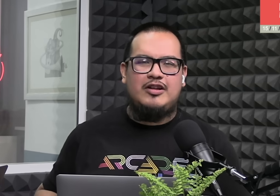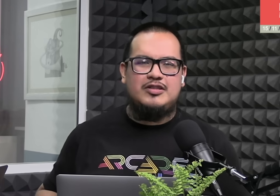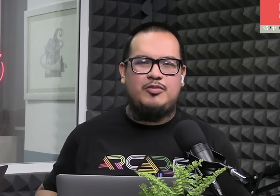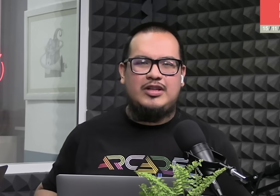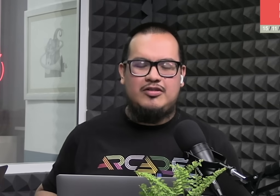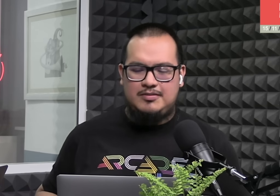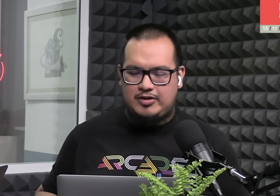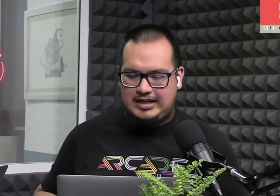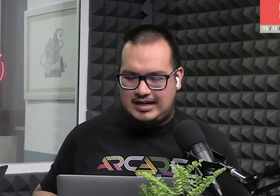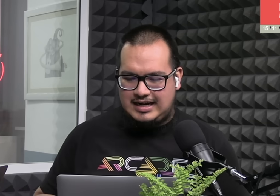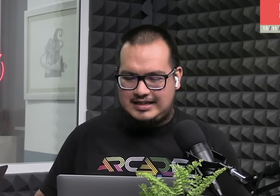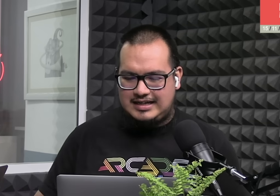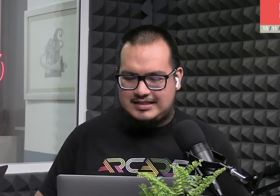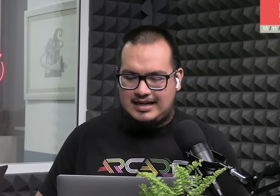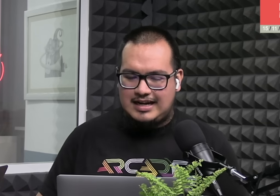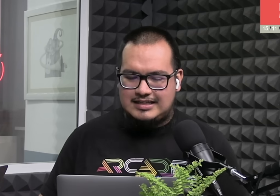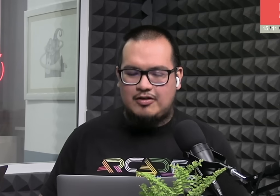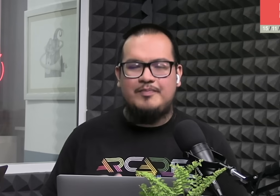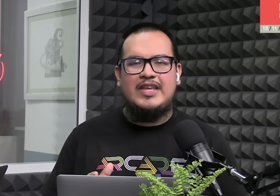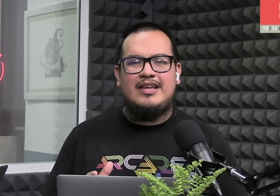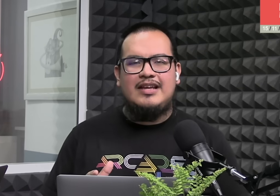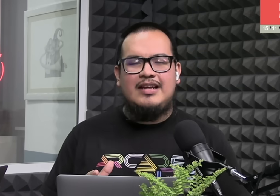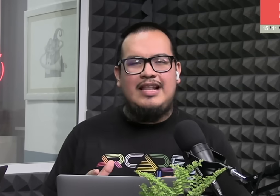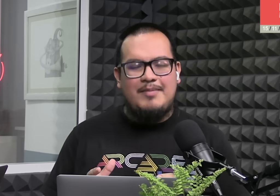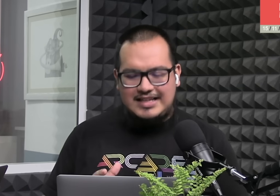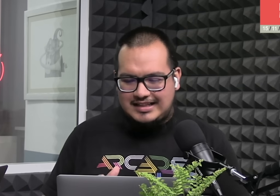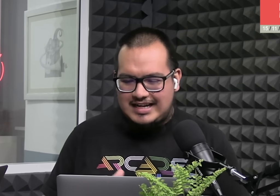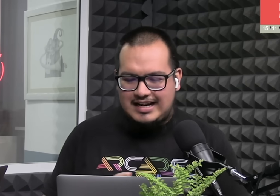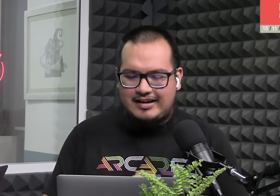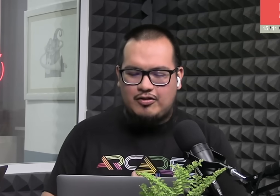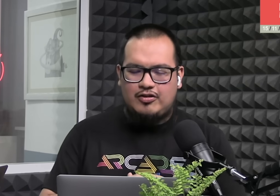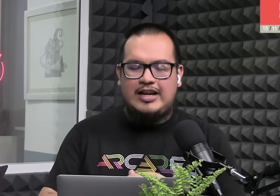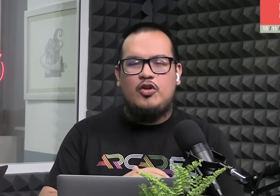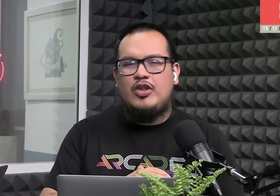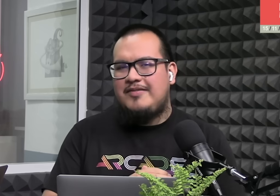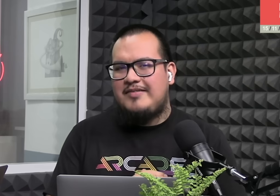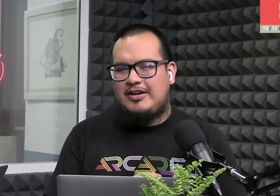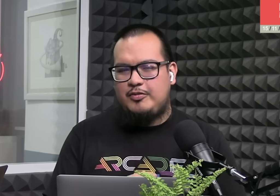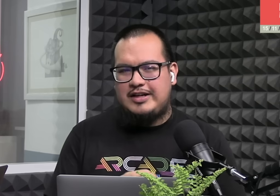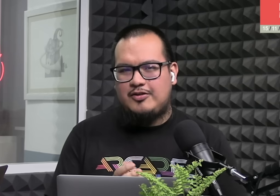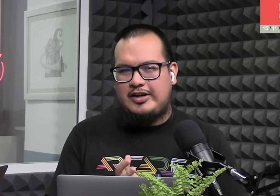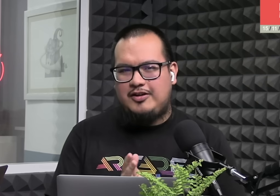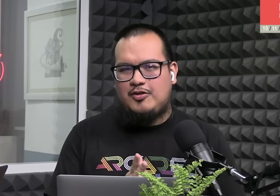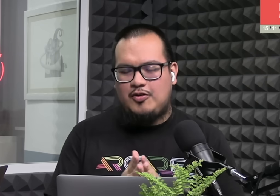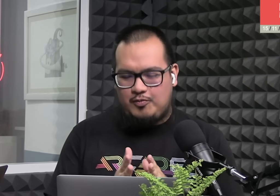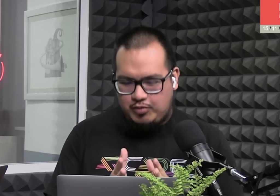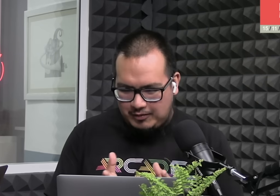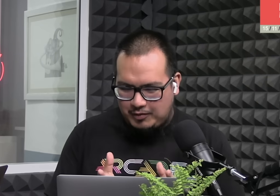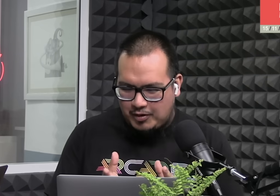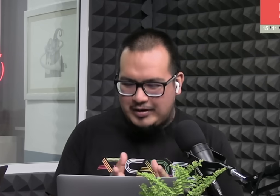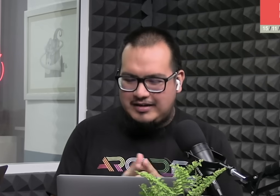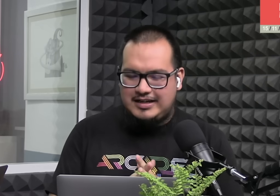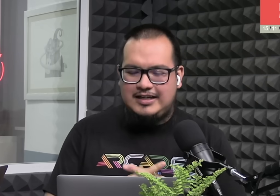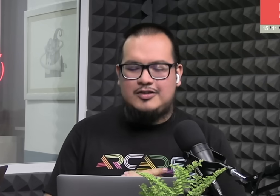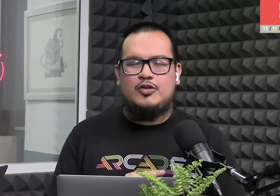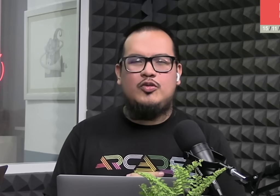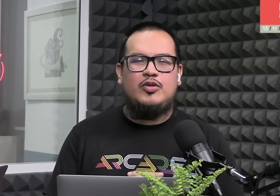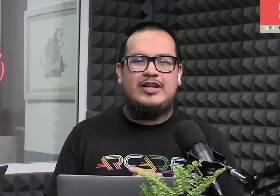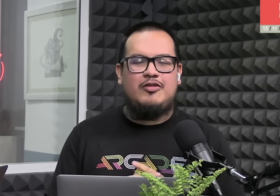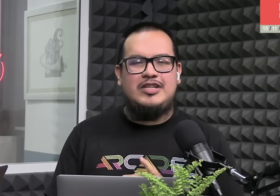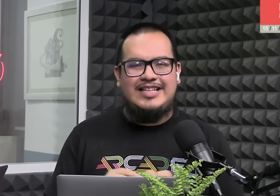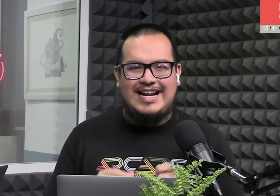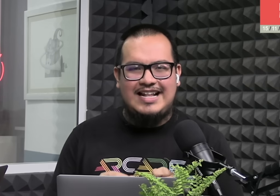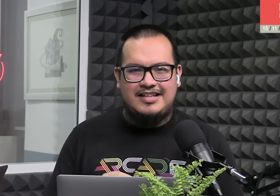coordinador de los diputados de morena allá en San Lázaro la mandataria recordó que no debe haber gobierno rico con pueblo pobre y